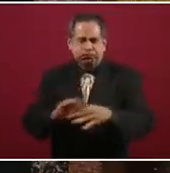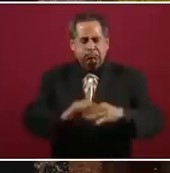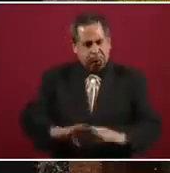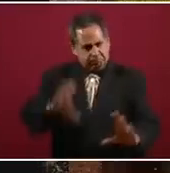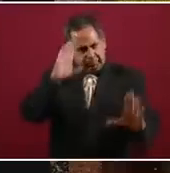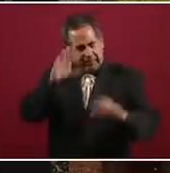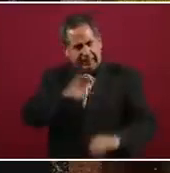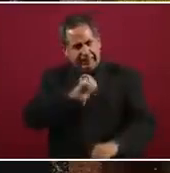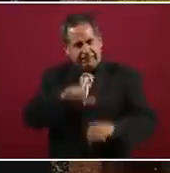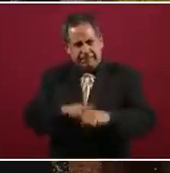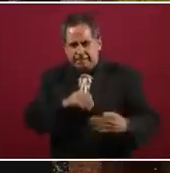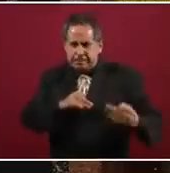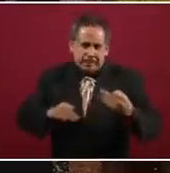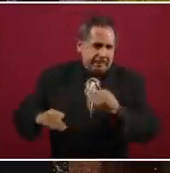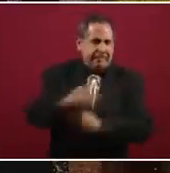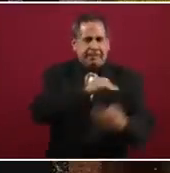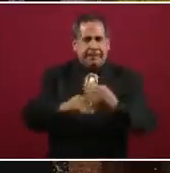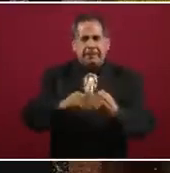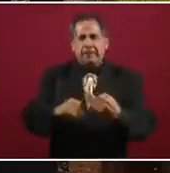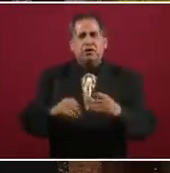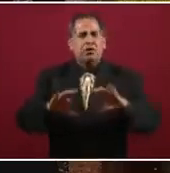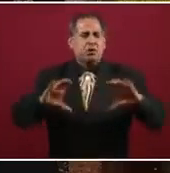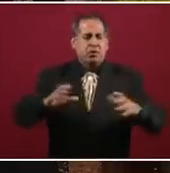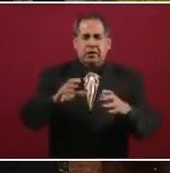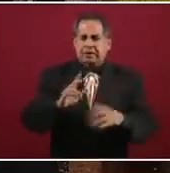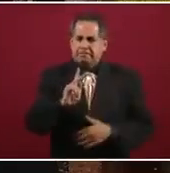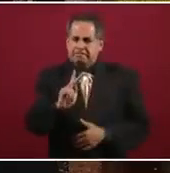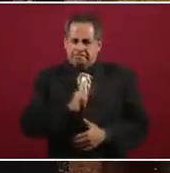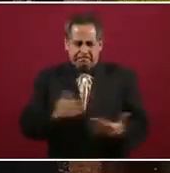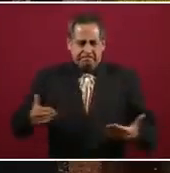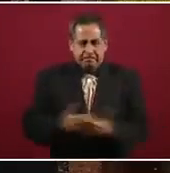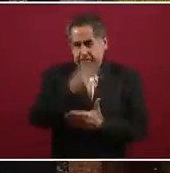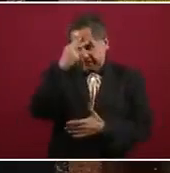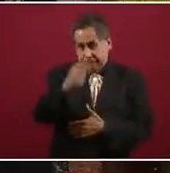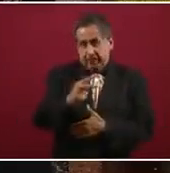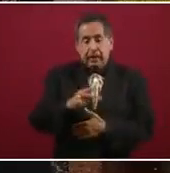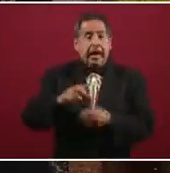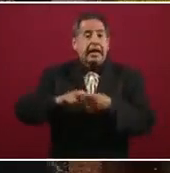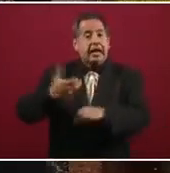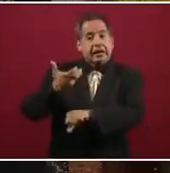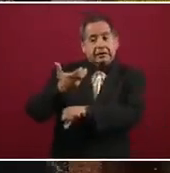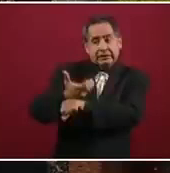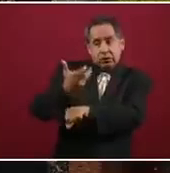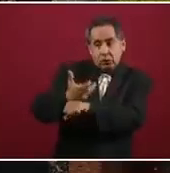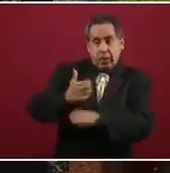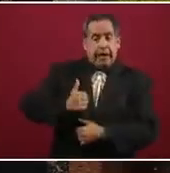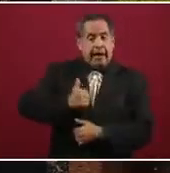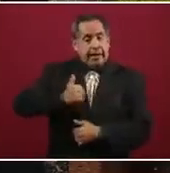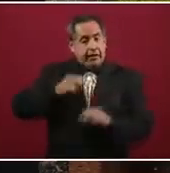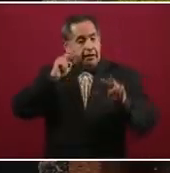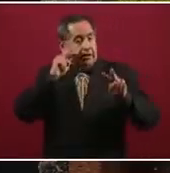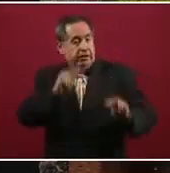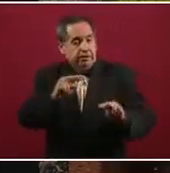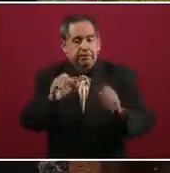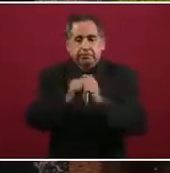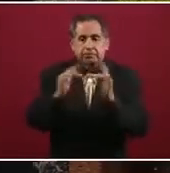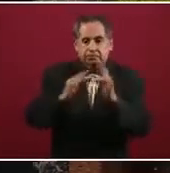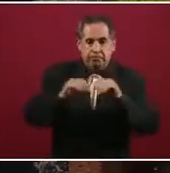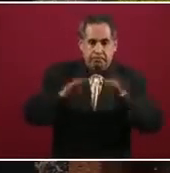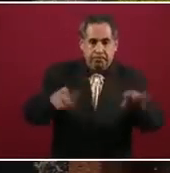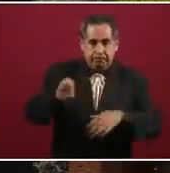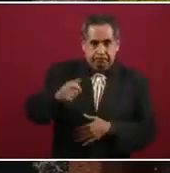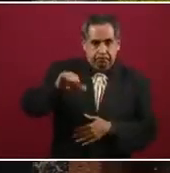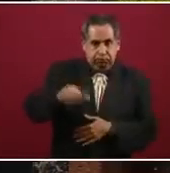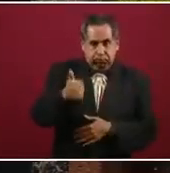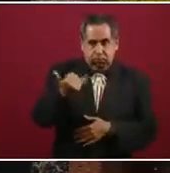saludo especial a todas y a todos nuestros paisanos que siguen esta transmisión desde Estados Unidos y Canadá a través de la señal de Canal 11